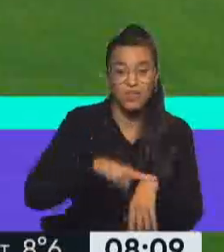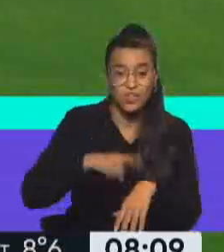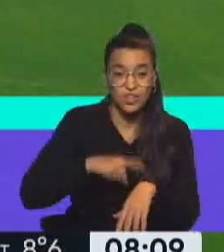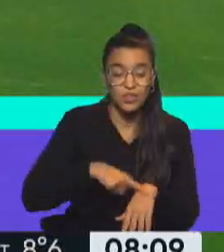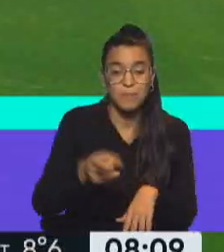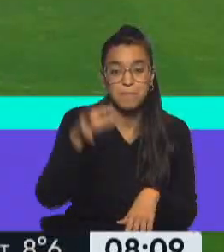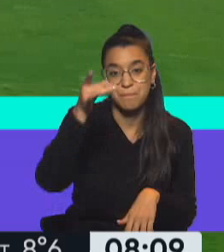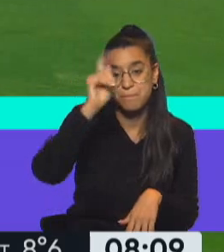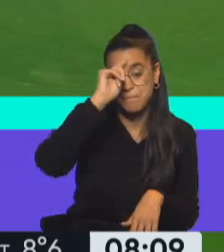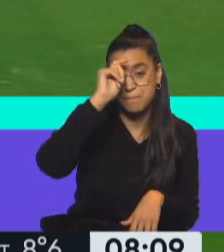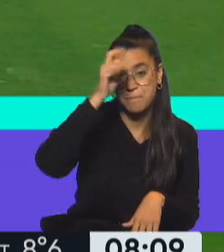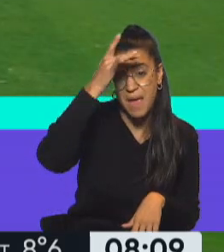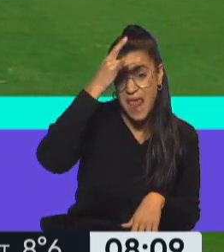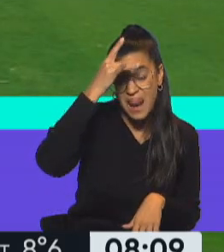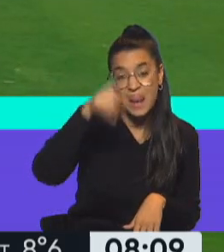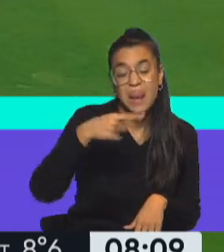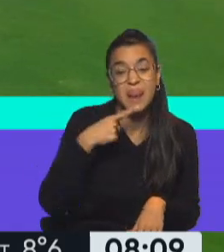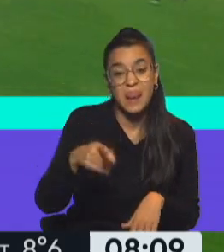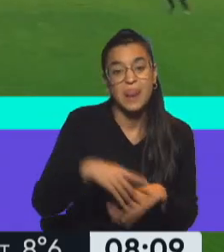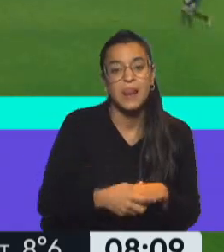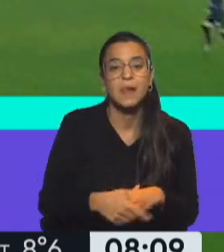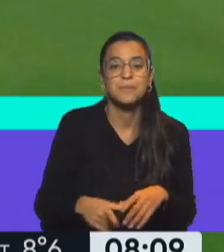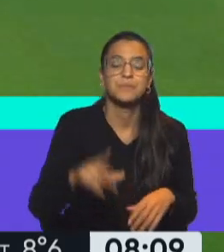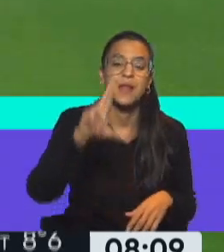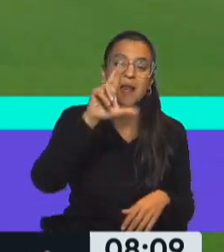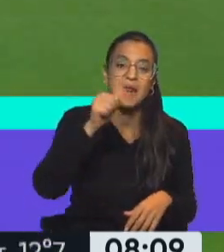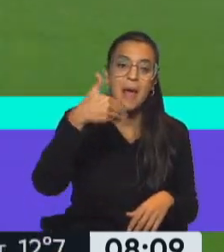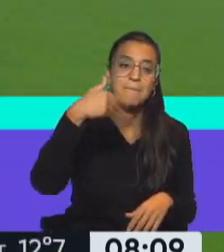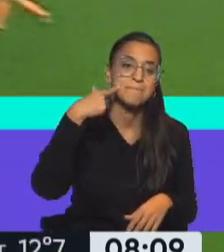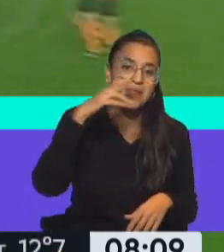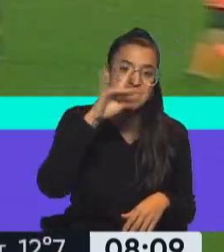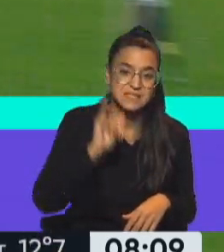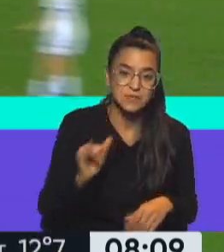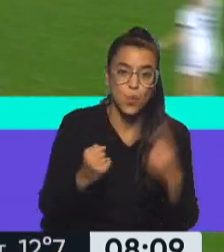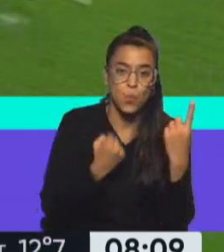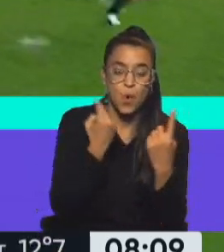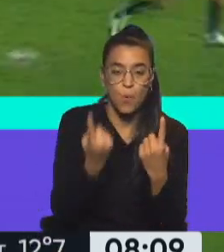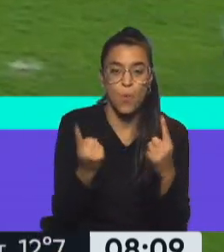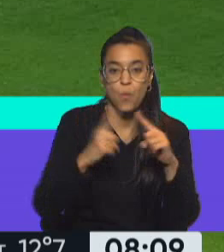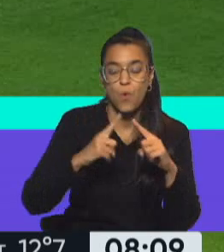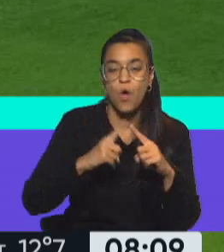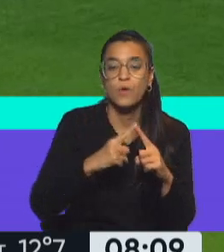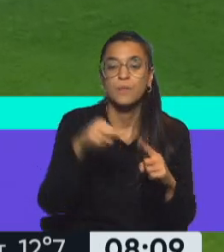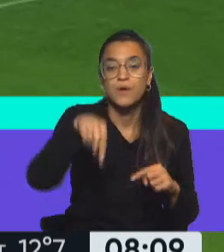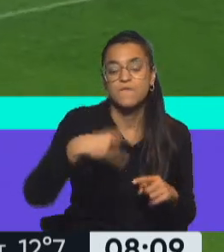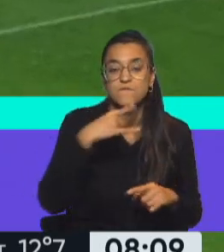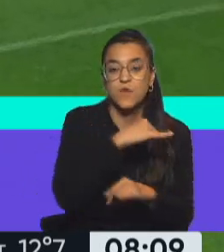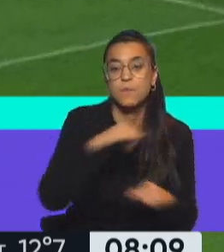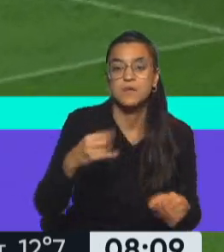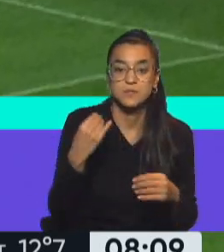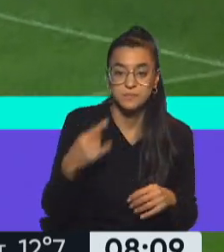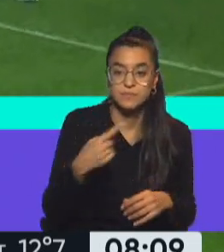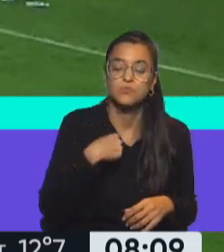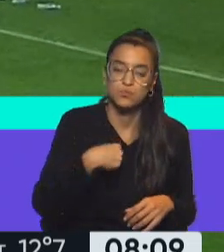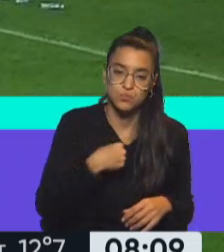transformó en penales. Cindy Ramírez, 1-1 para el Ciclón, que ahora, para mi amigo Sánchez, la información tiene que ver con que lo